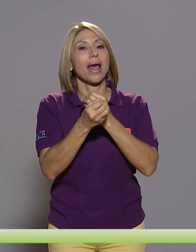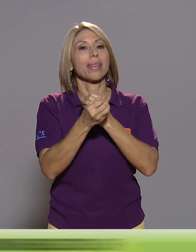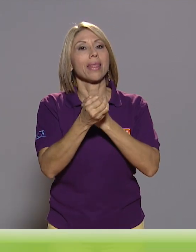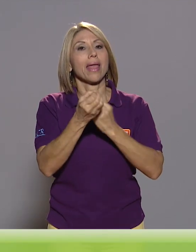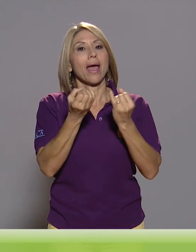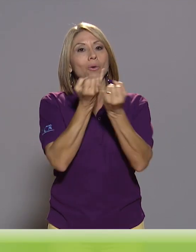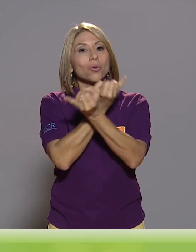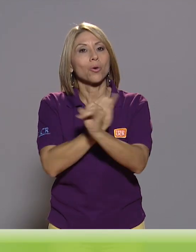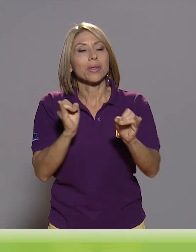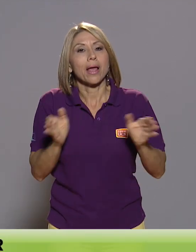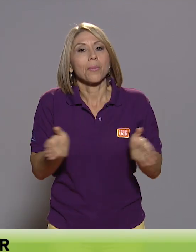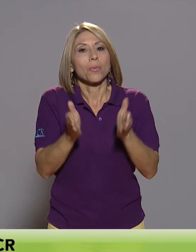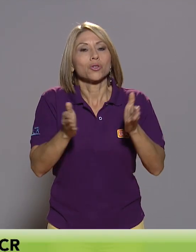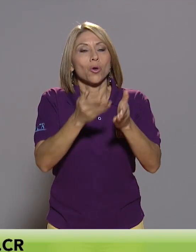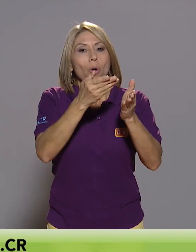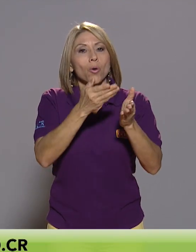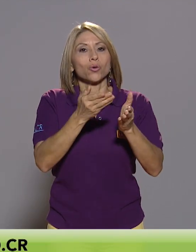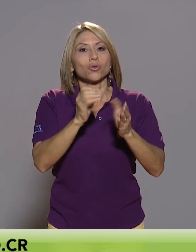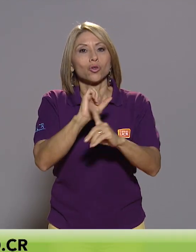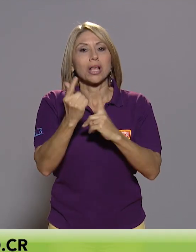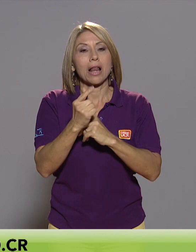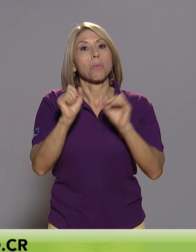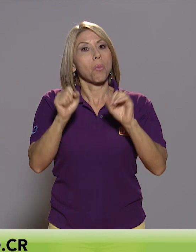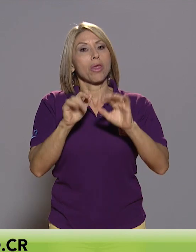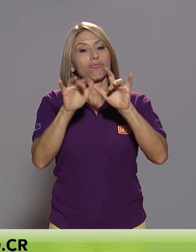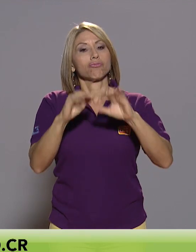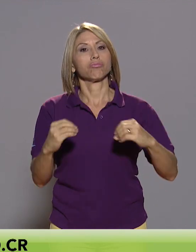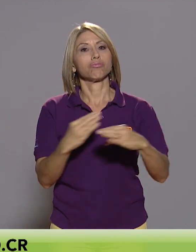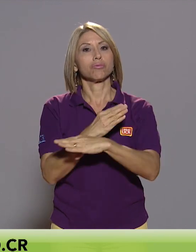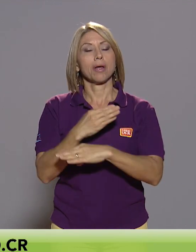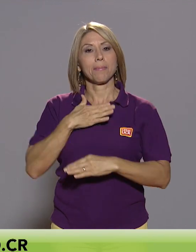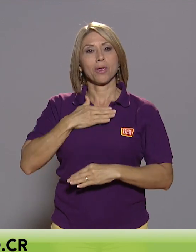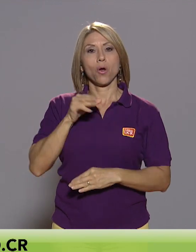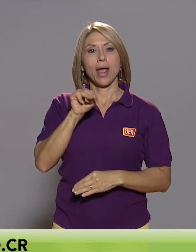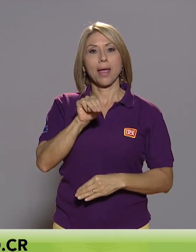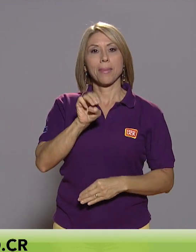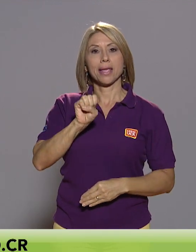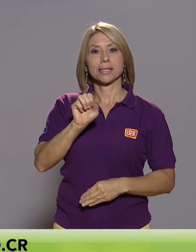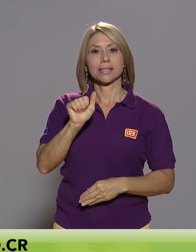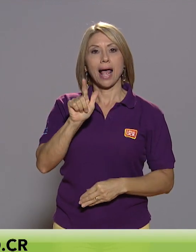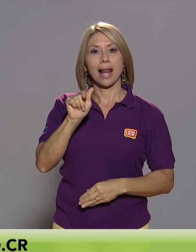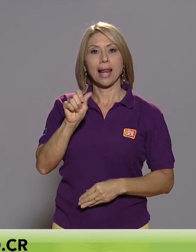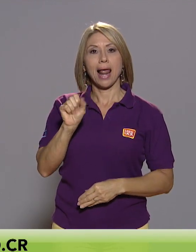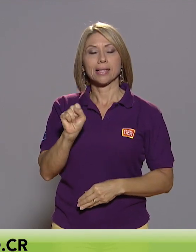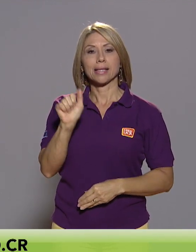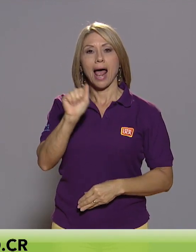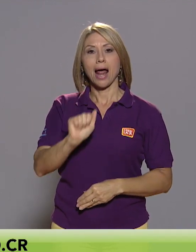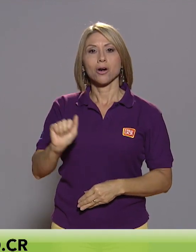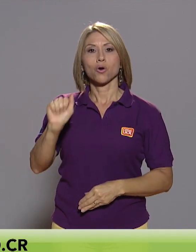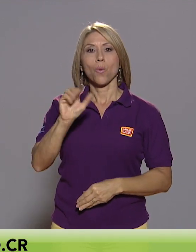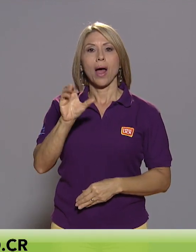pueden hacer vía correo electrónico. Pueden escribirme a mi correo, que es